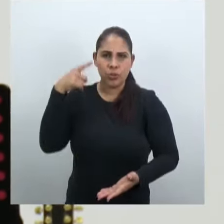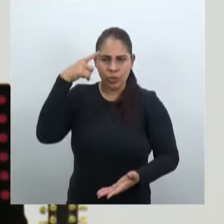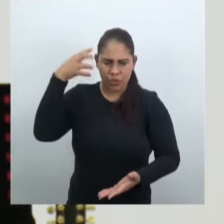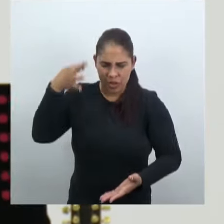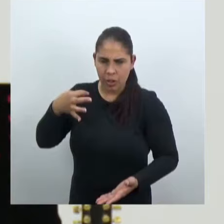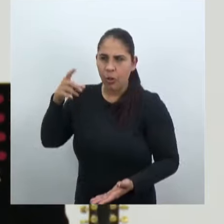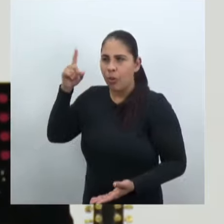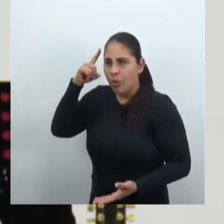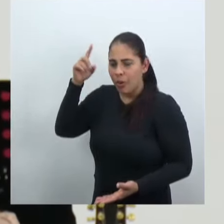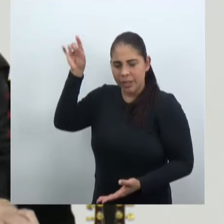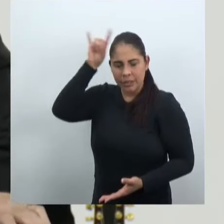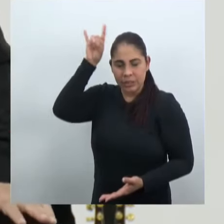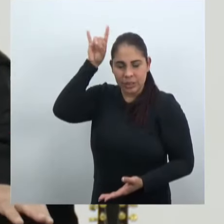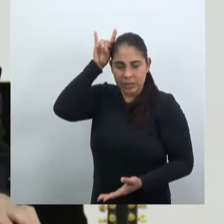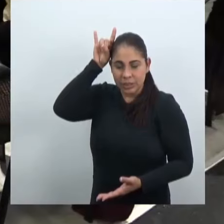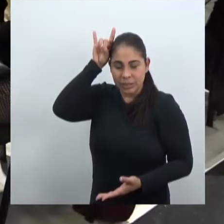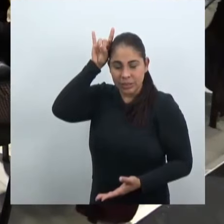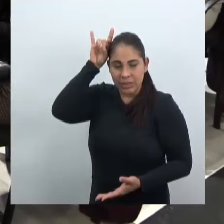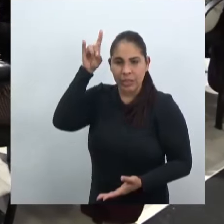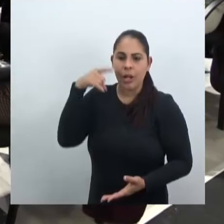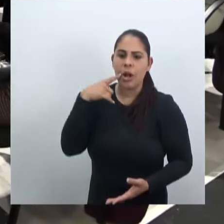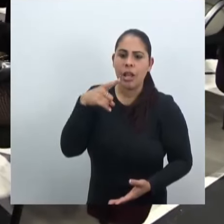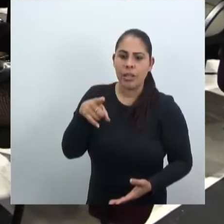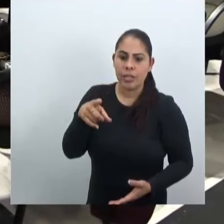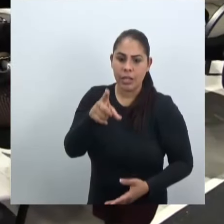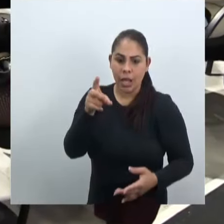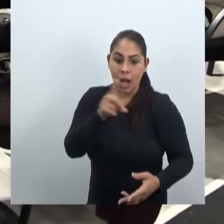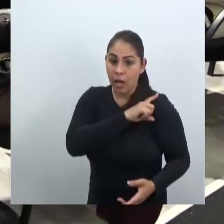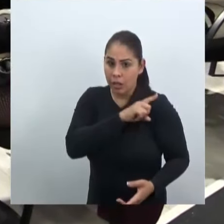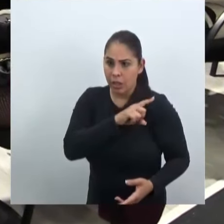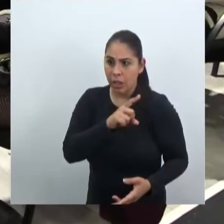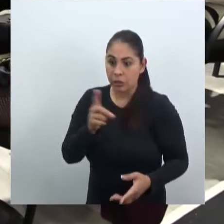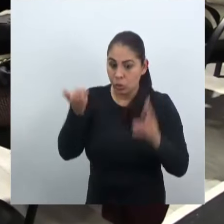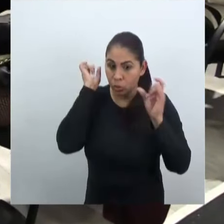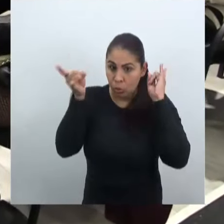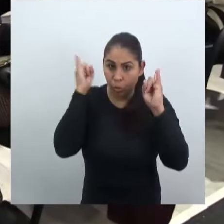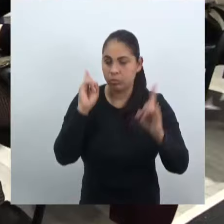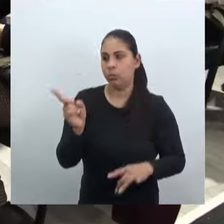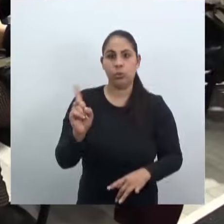haga ruido, que nadie me lo despierte.